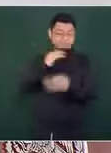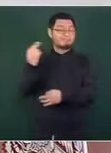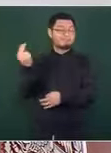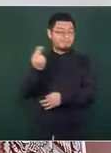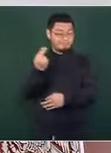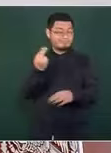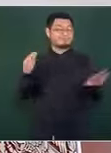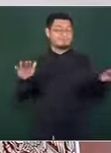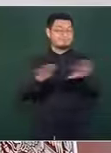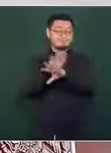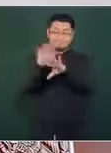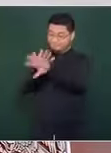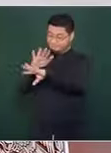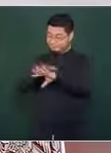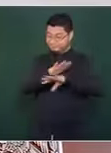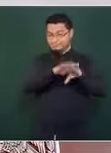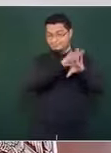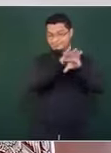Ahora,